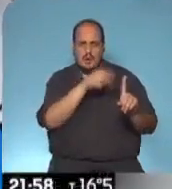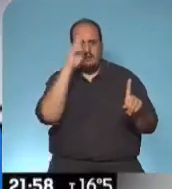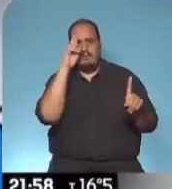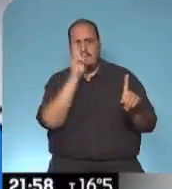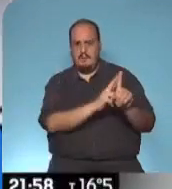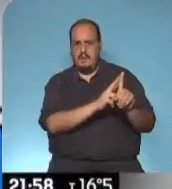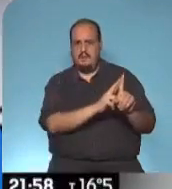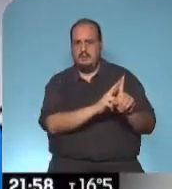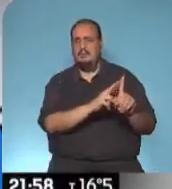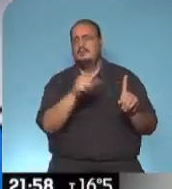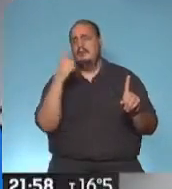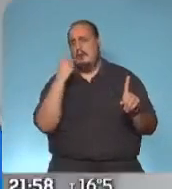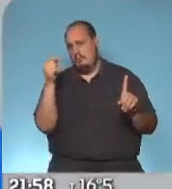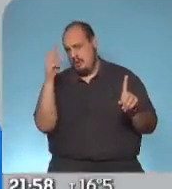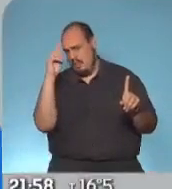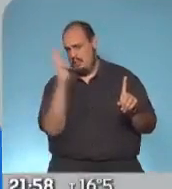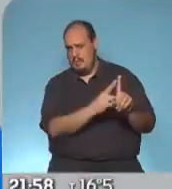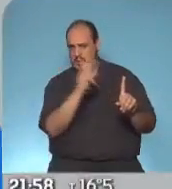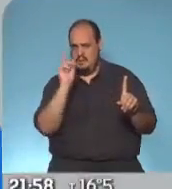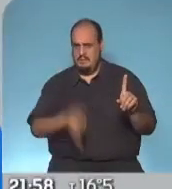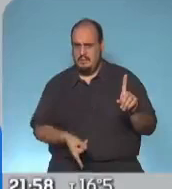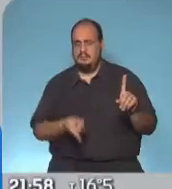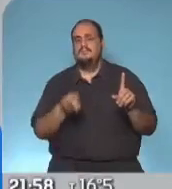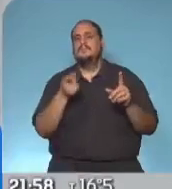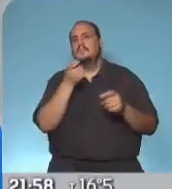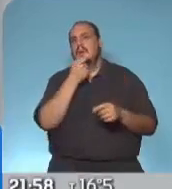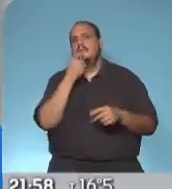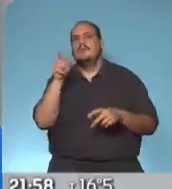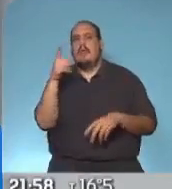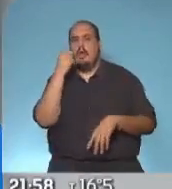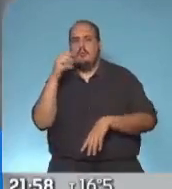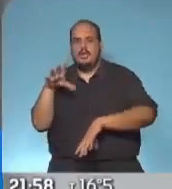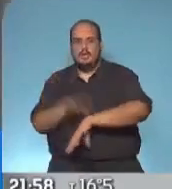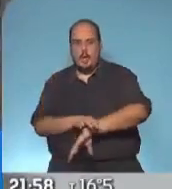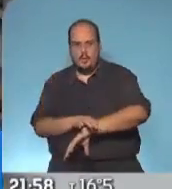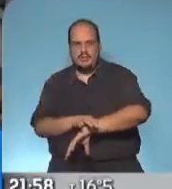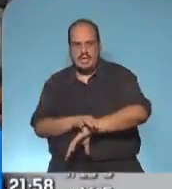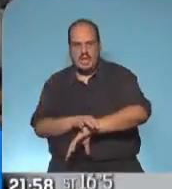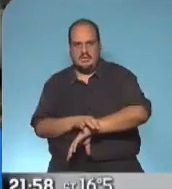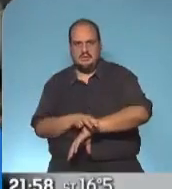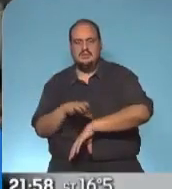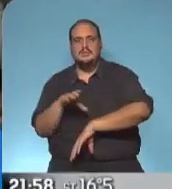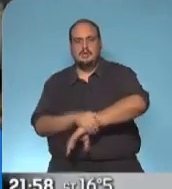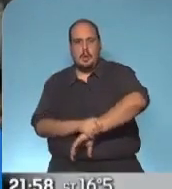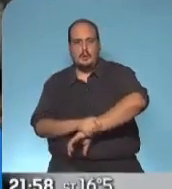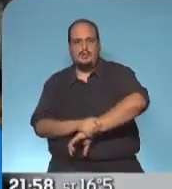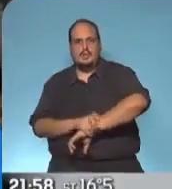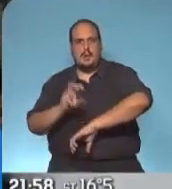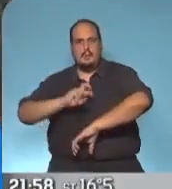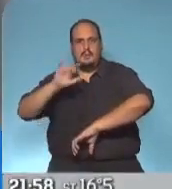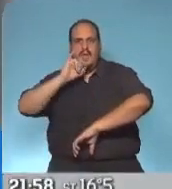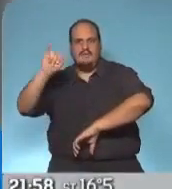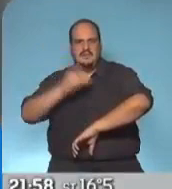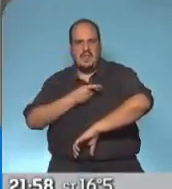muchos de ellos tienen que ver, por ejemplo, con la implementación de tobilleras, que en la provincia solo se implementaban en